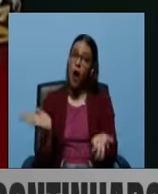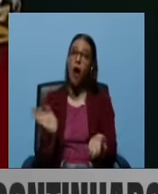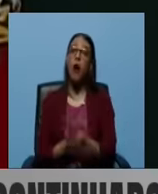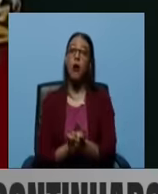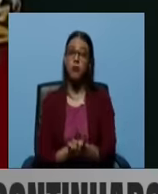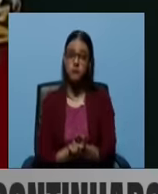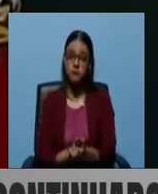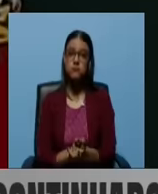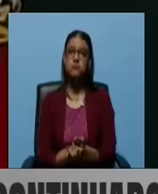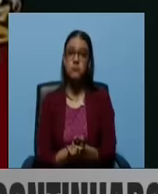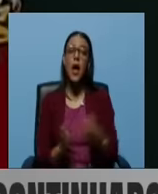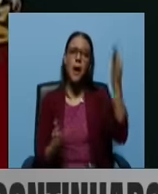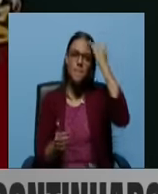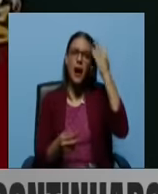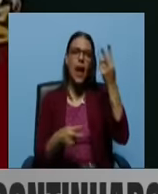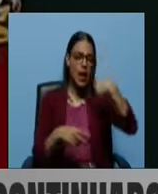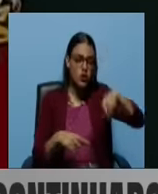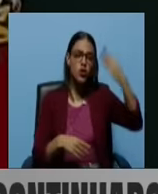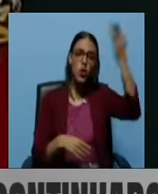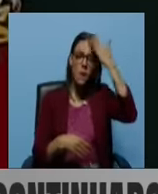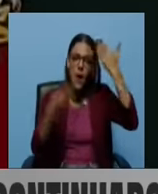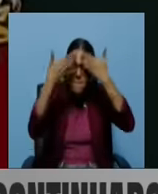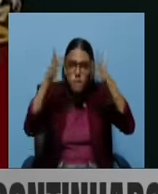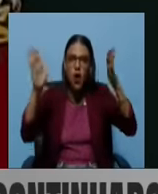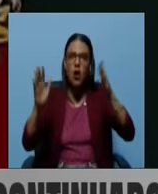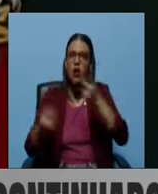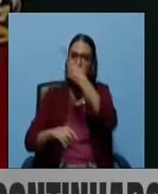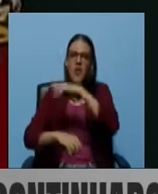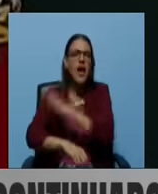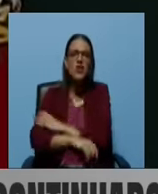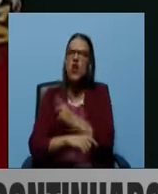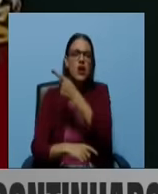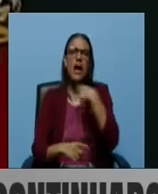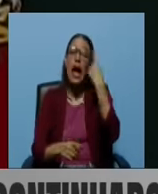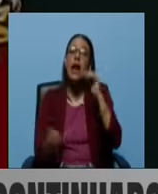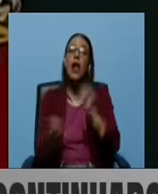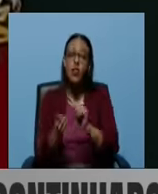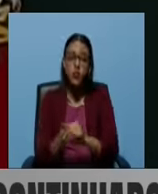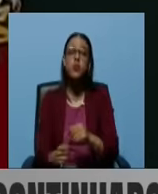Es para que sepamos el enemigo al que estamos enfrentando. Ese enemigo no tiene escrúpulos.